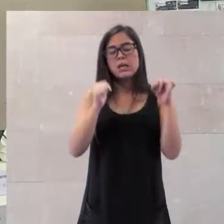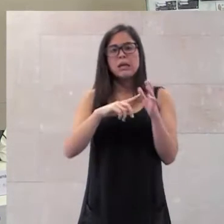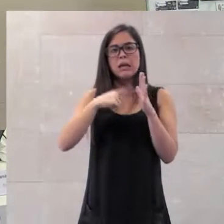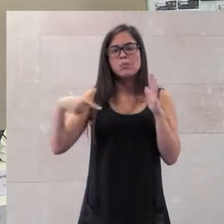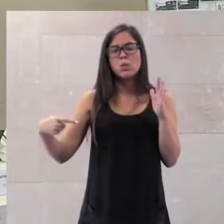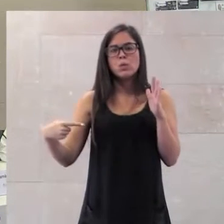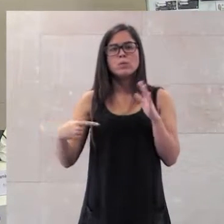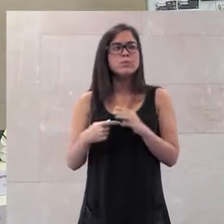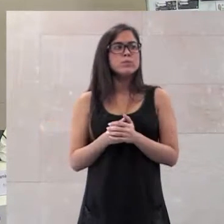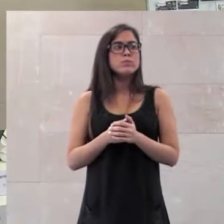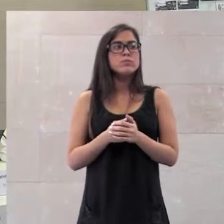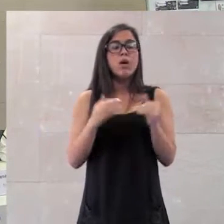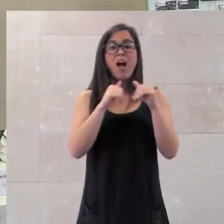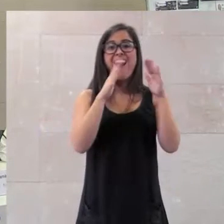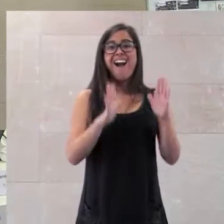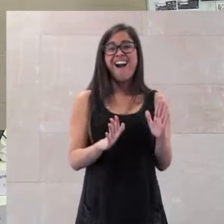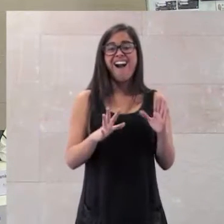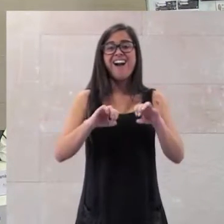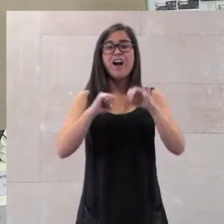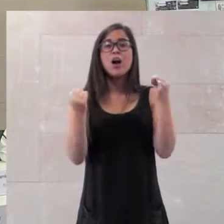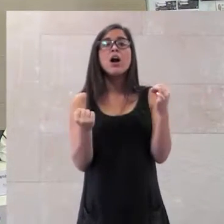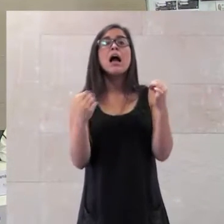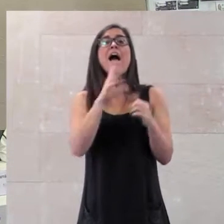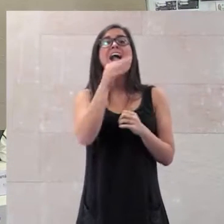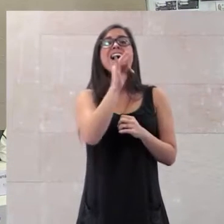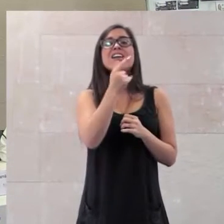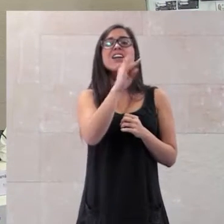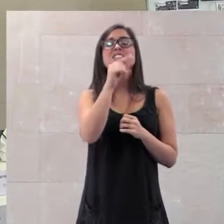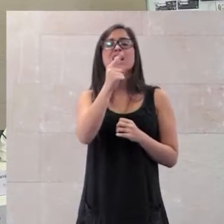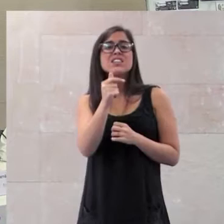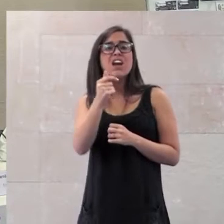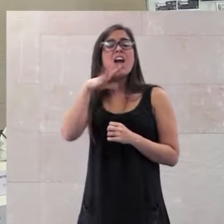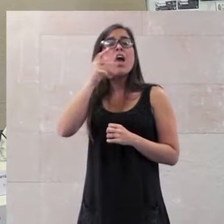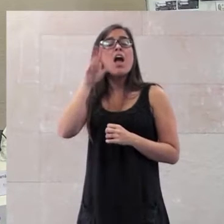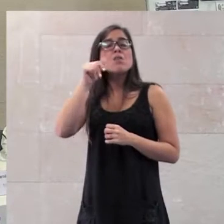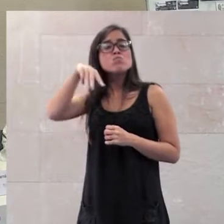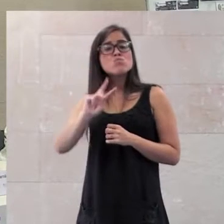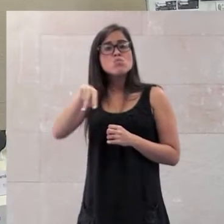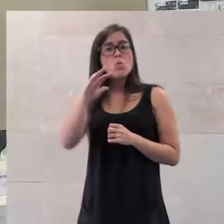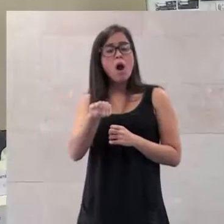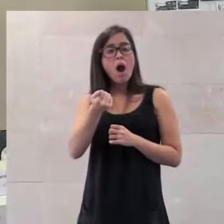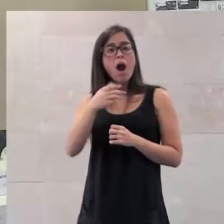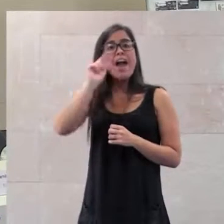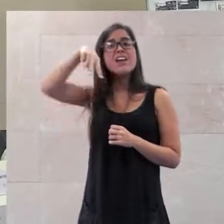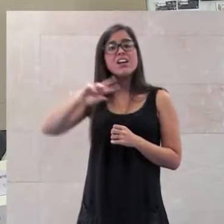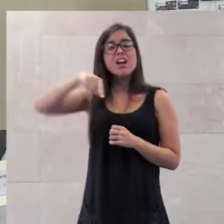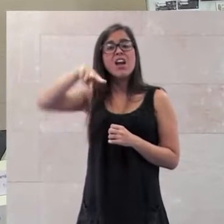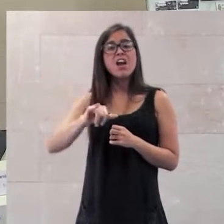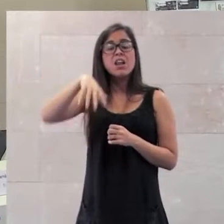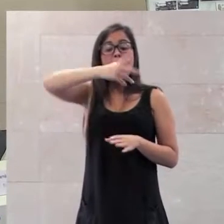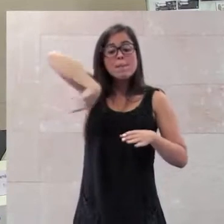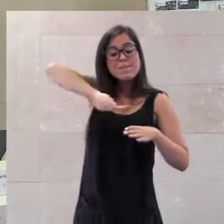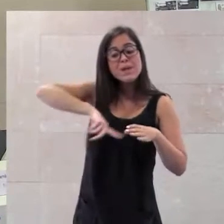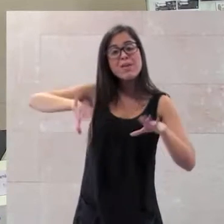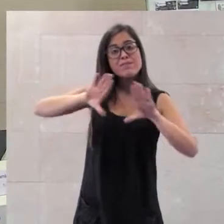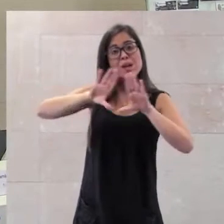hay casas o chocos en Arrasate, la Emakume Chocoa, en Eibar, la Andrechea, en Hernani, la Plaza Feminista, que es muy